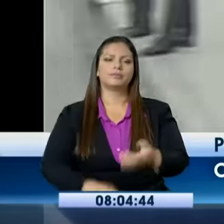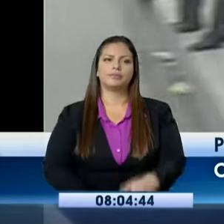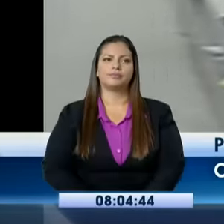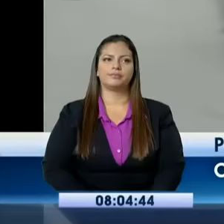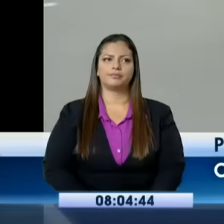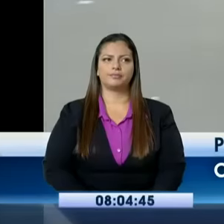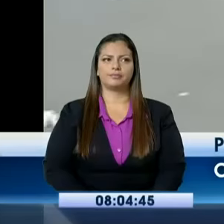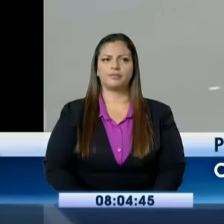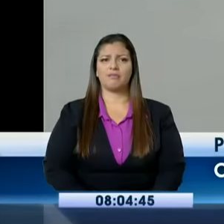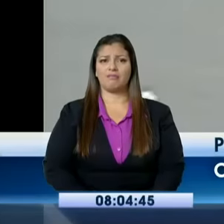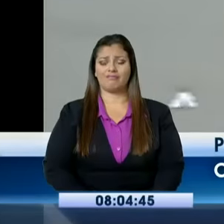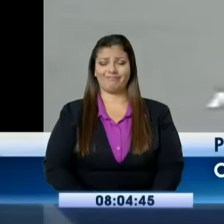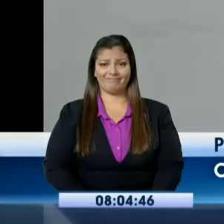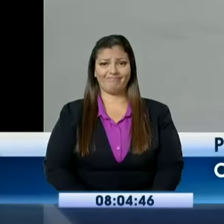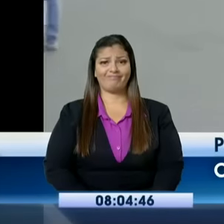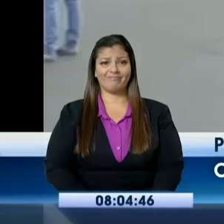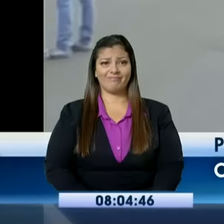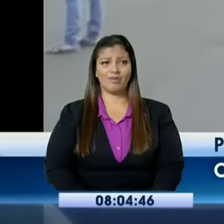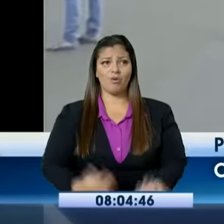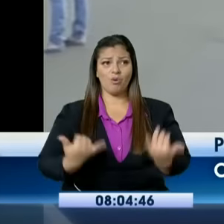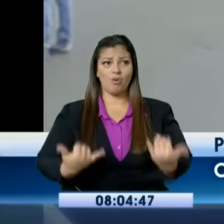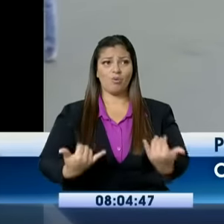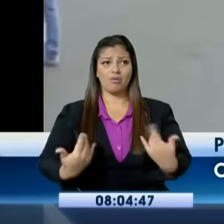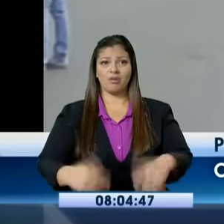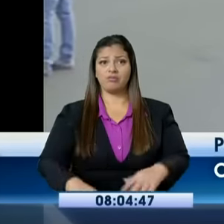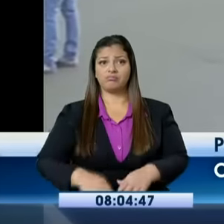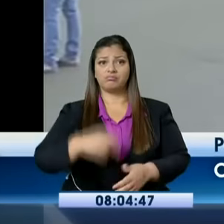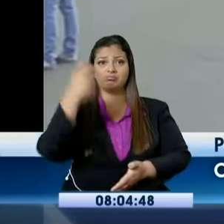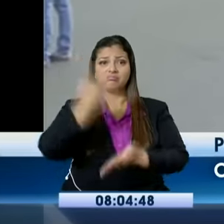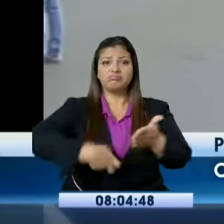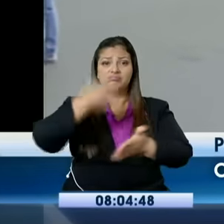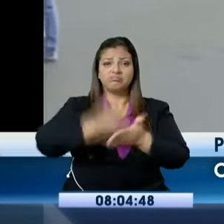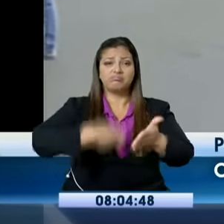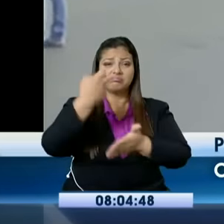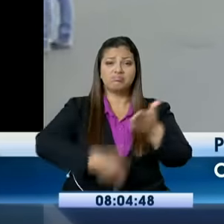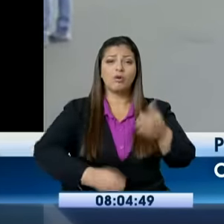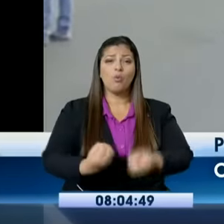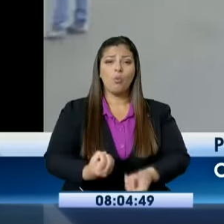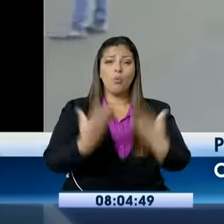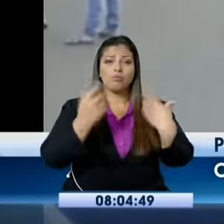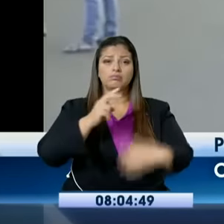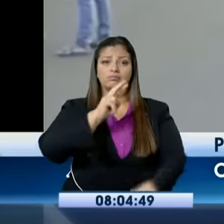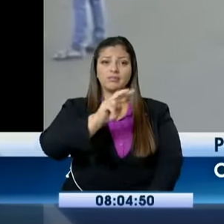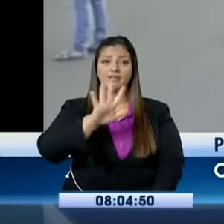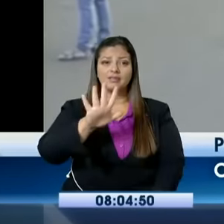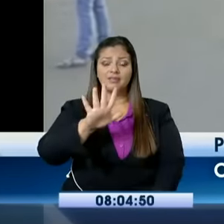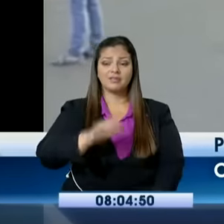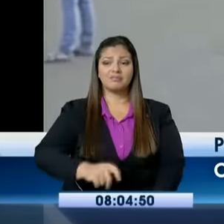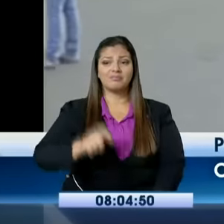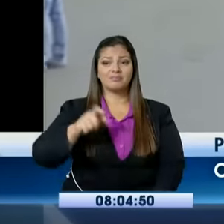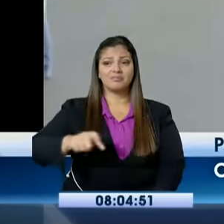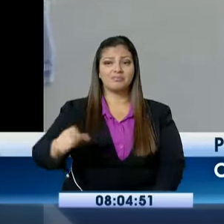dado 25 citaciones, 2 detenidos y 2 motocicletas se llevaron detenidas de igual forma.